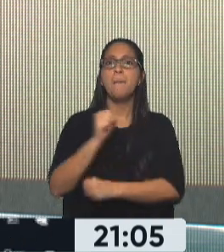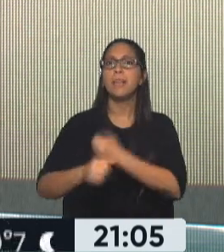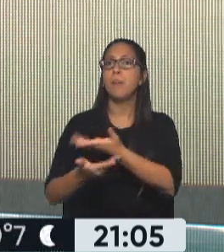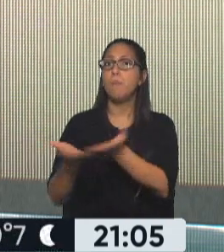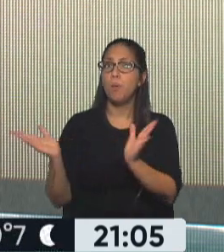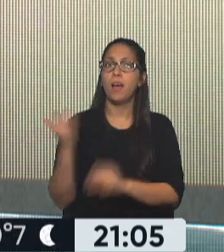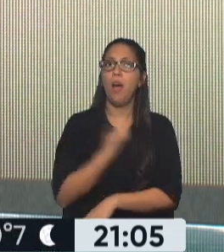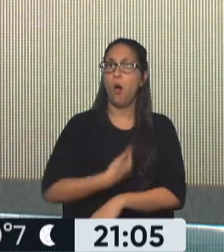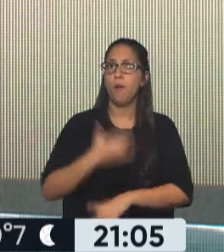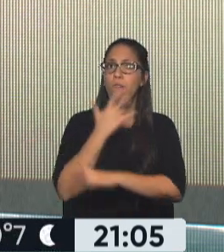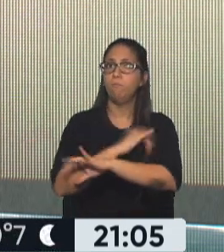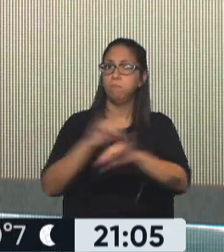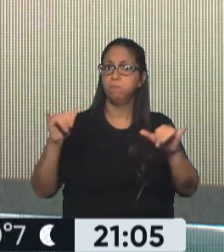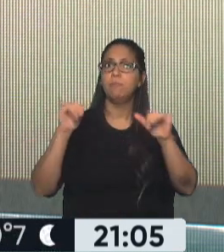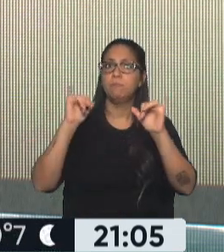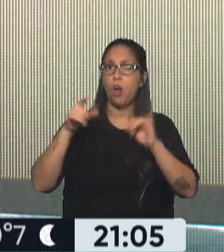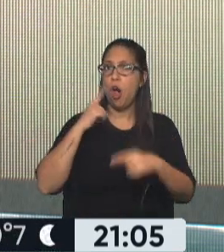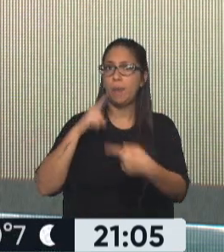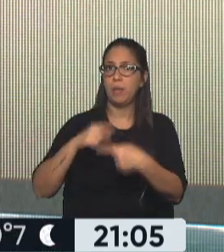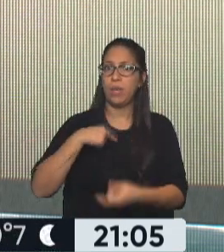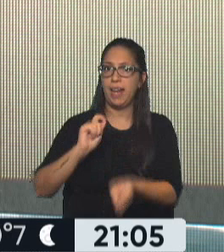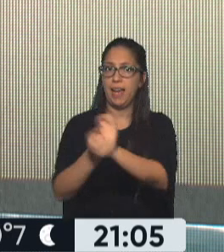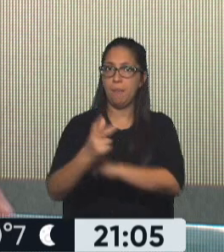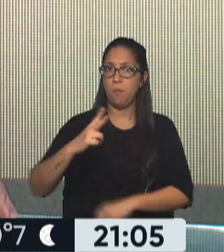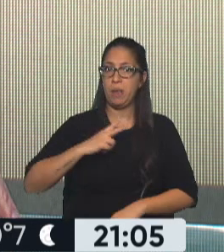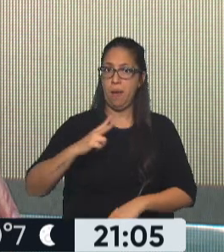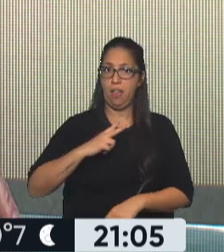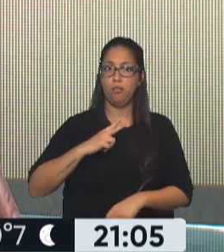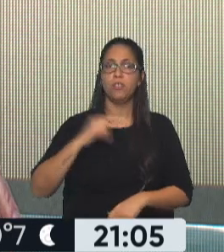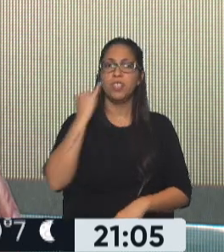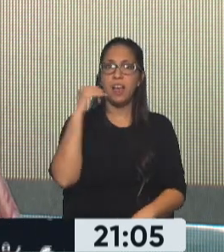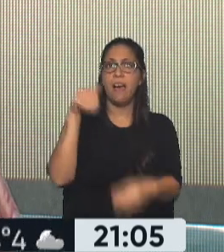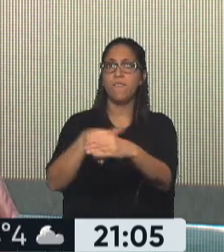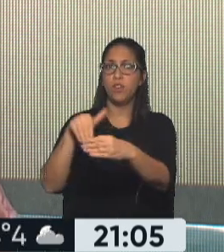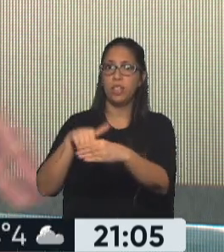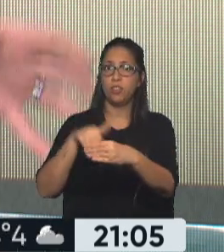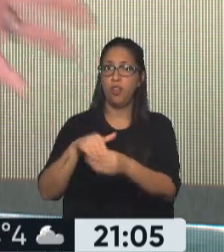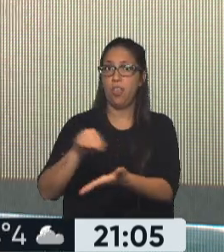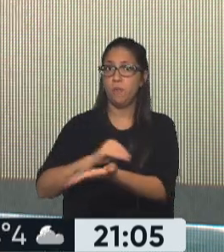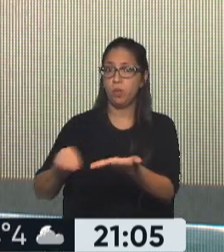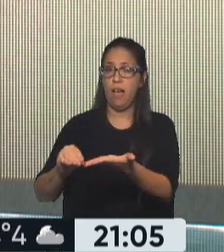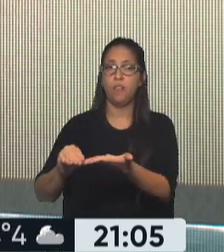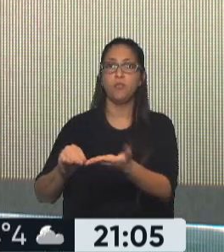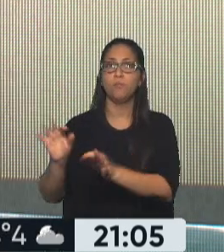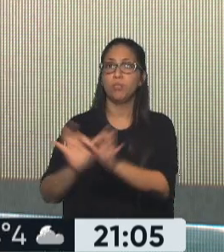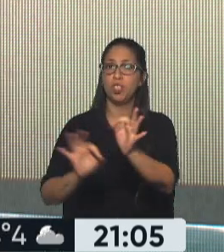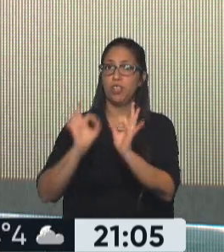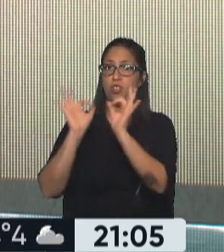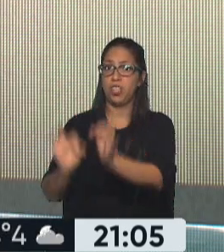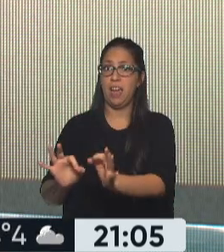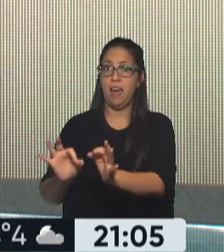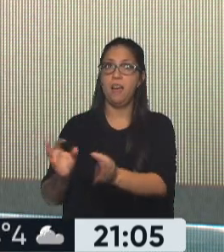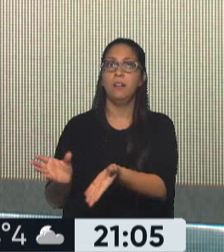ya anunció que tiene como objetivo privatizarlas. Fueron votadas en un primer momento en diputados, cuando llega este proyecto al Senado,